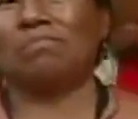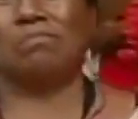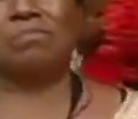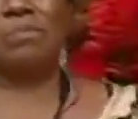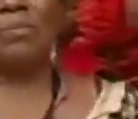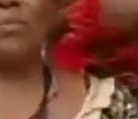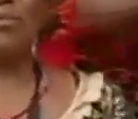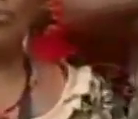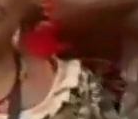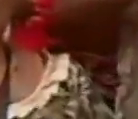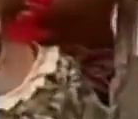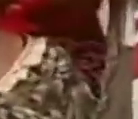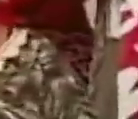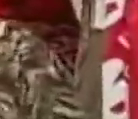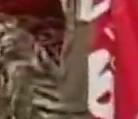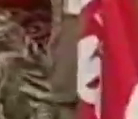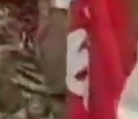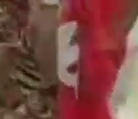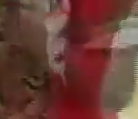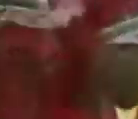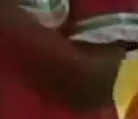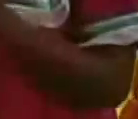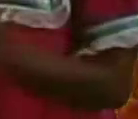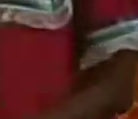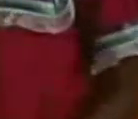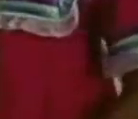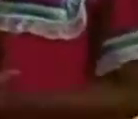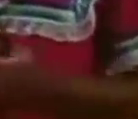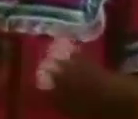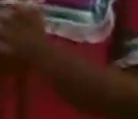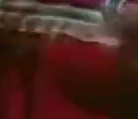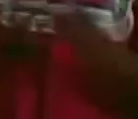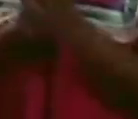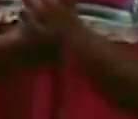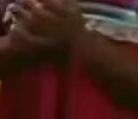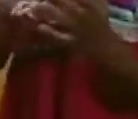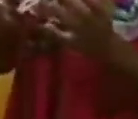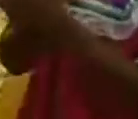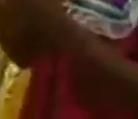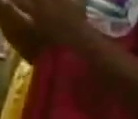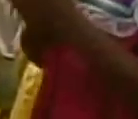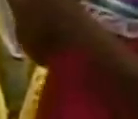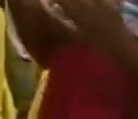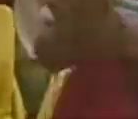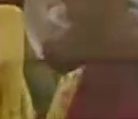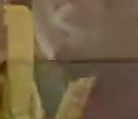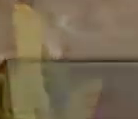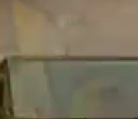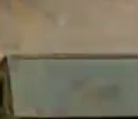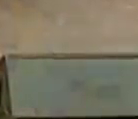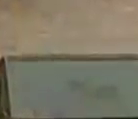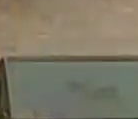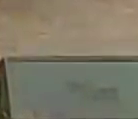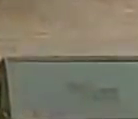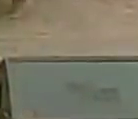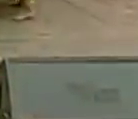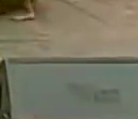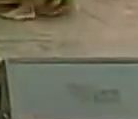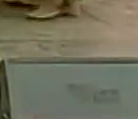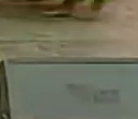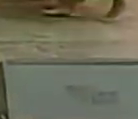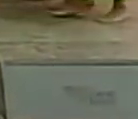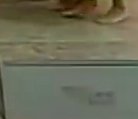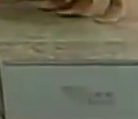Niño poco, narejo, narejo, oye, oye, danos. Tibia, narejo, danos con ver por el